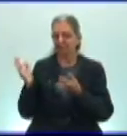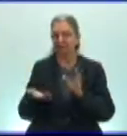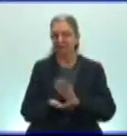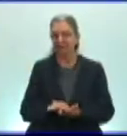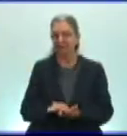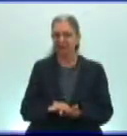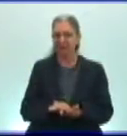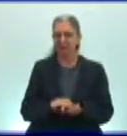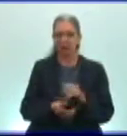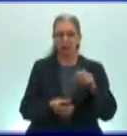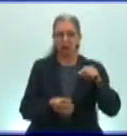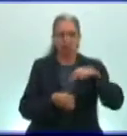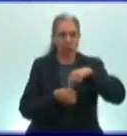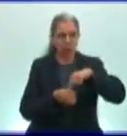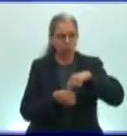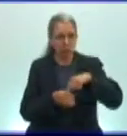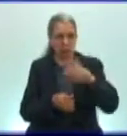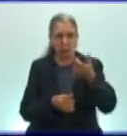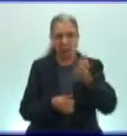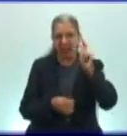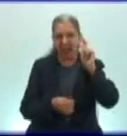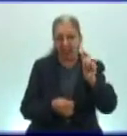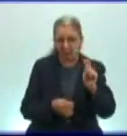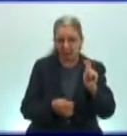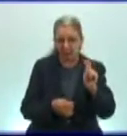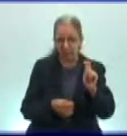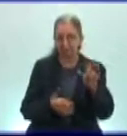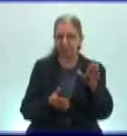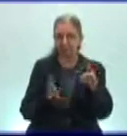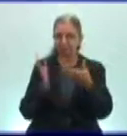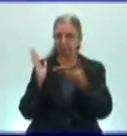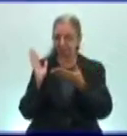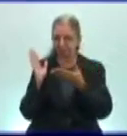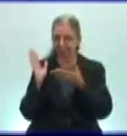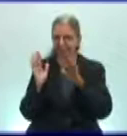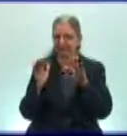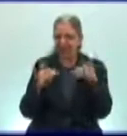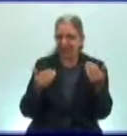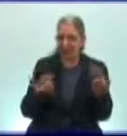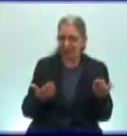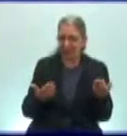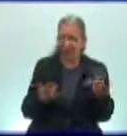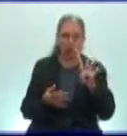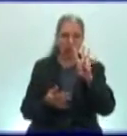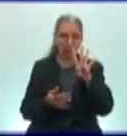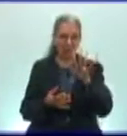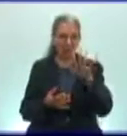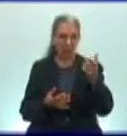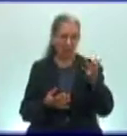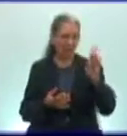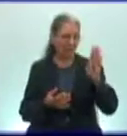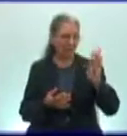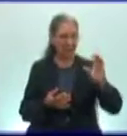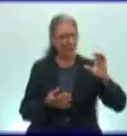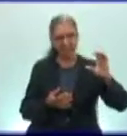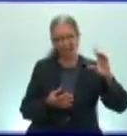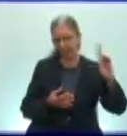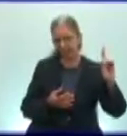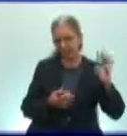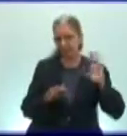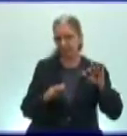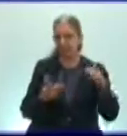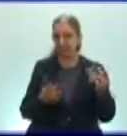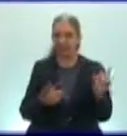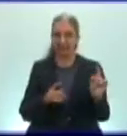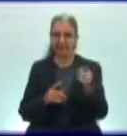Dado los núcleos de átomos siguientes y les dan la representación de 4 núcleos de átomos. El